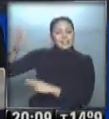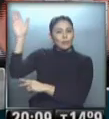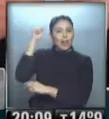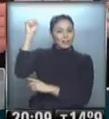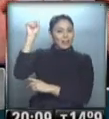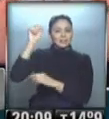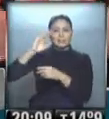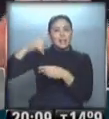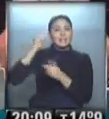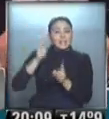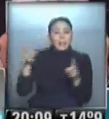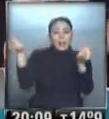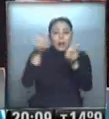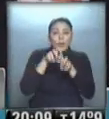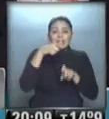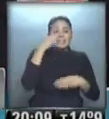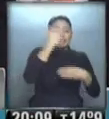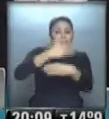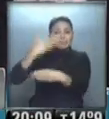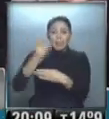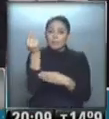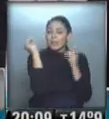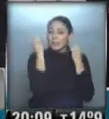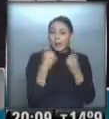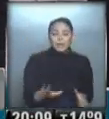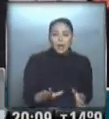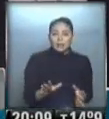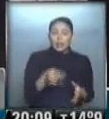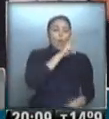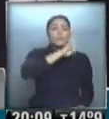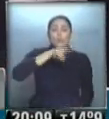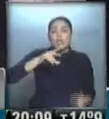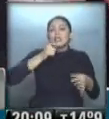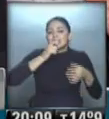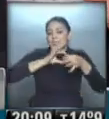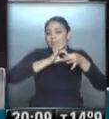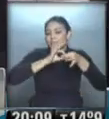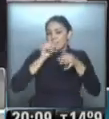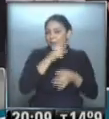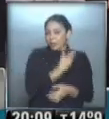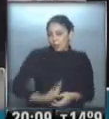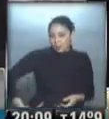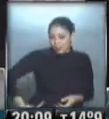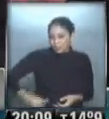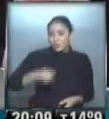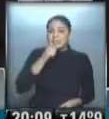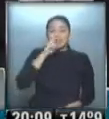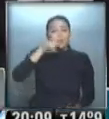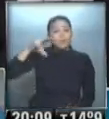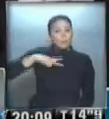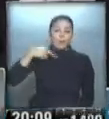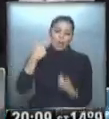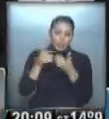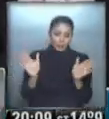para dar algunos ejemplos concretos. Estamos hablando de museos que dependen del Estado Nacional. Museos privados están